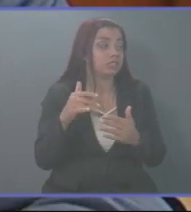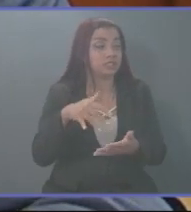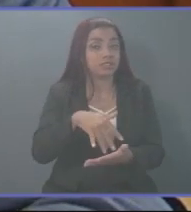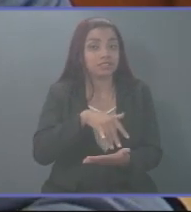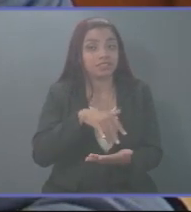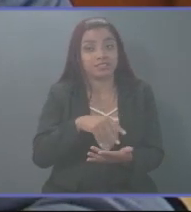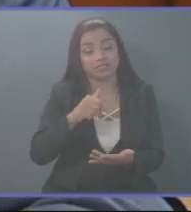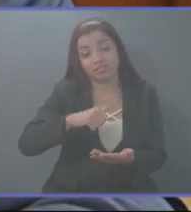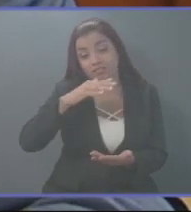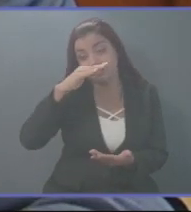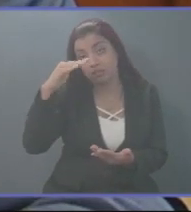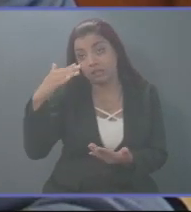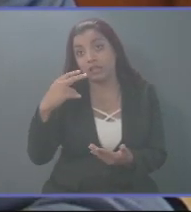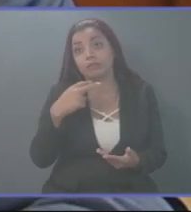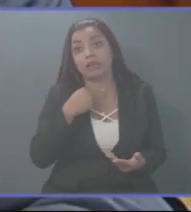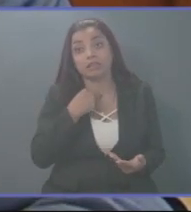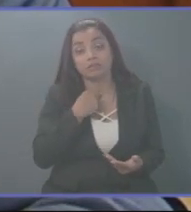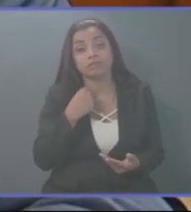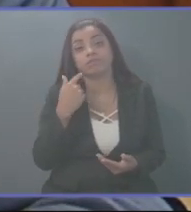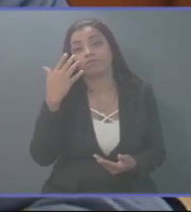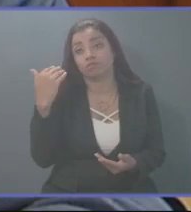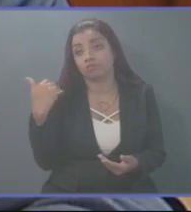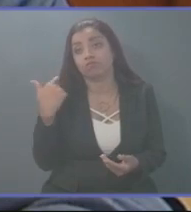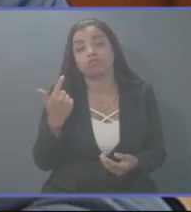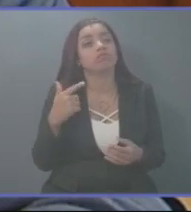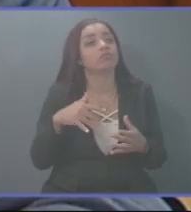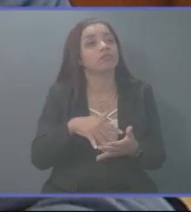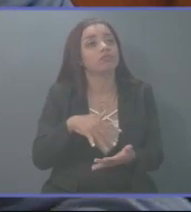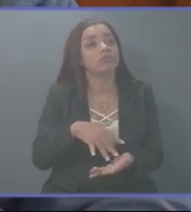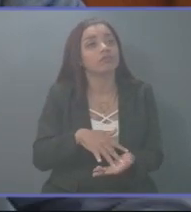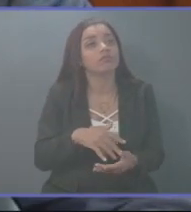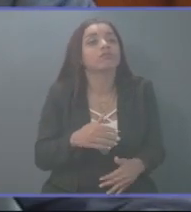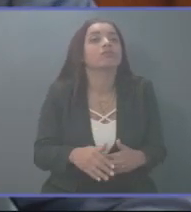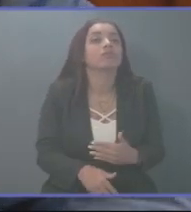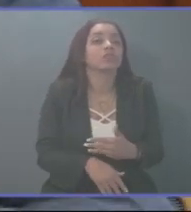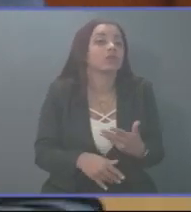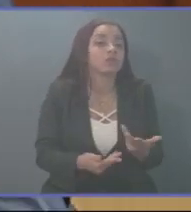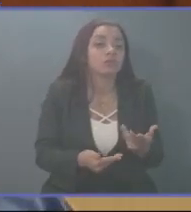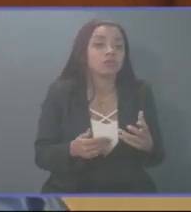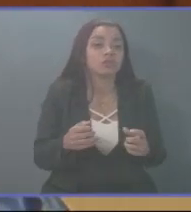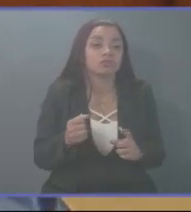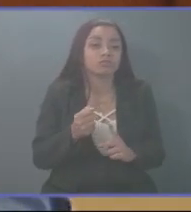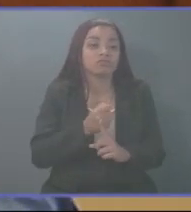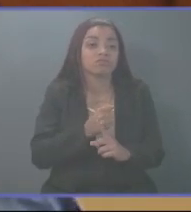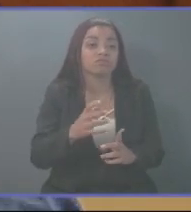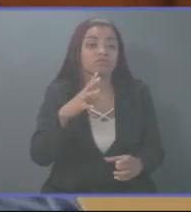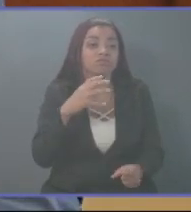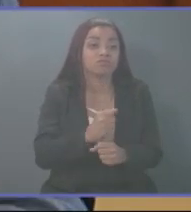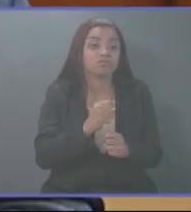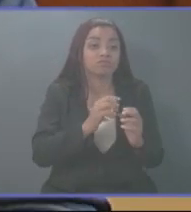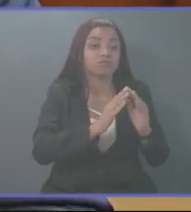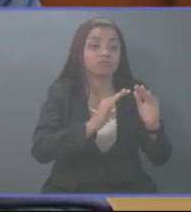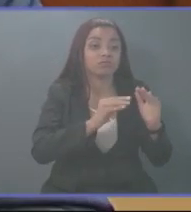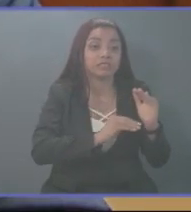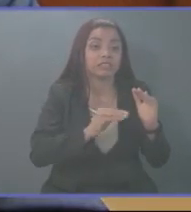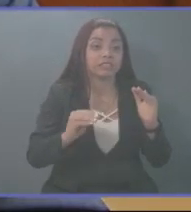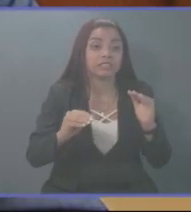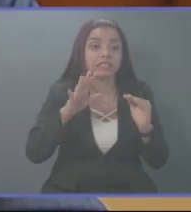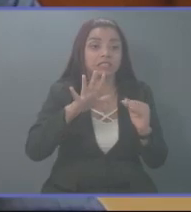del país, son también mayoría en la población desplazada por violencia, con el